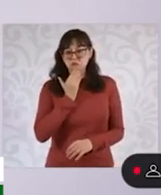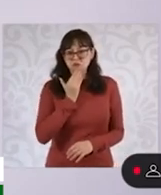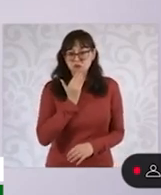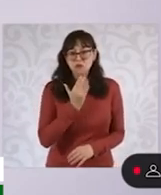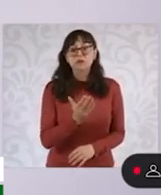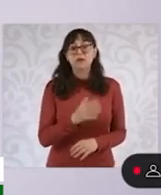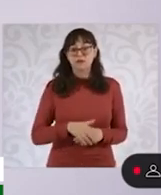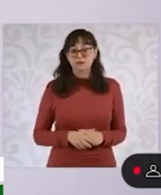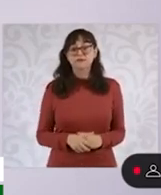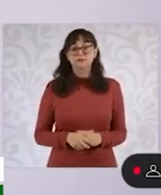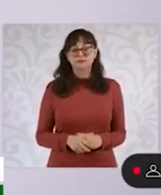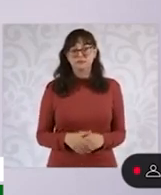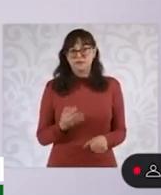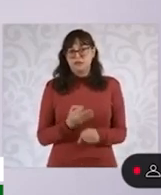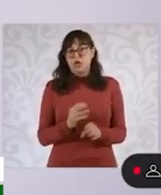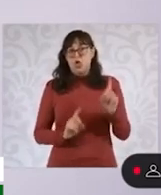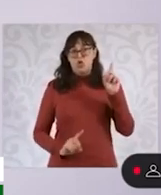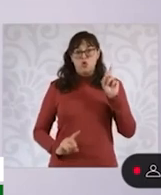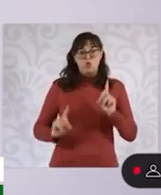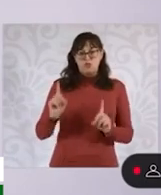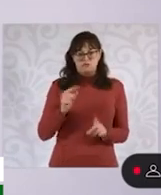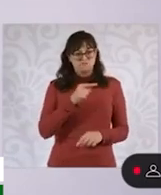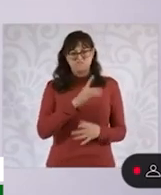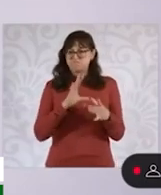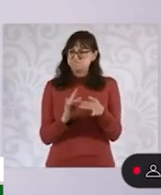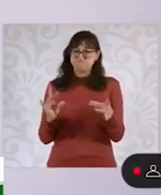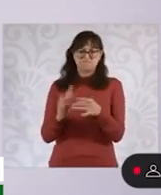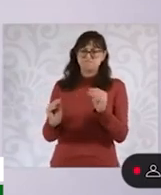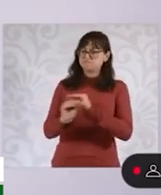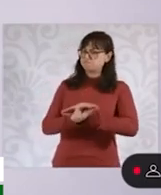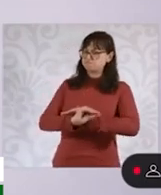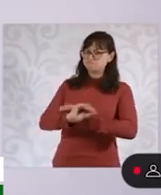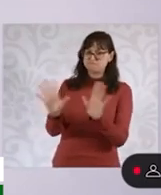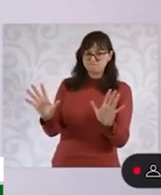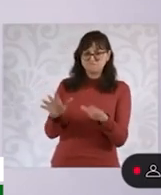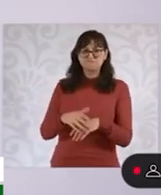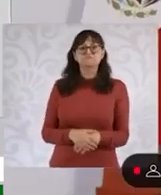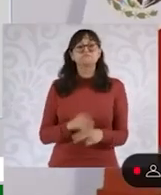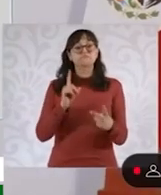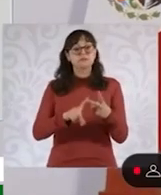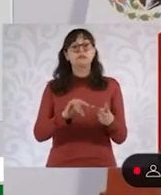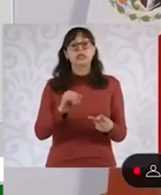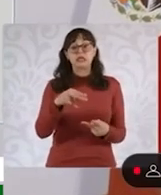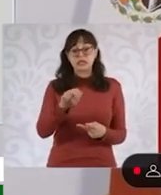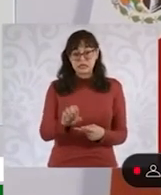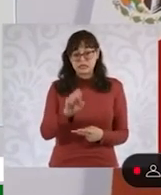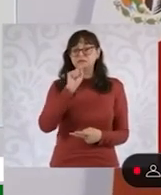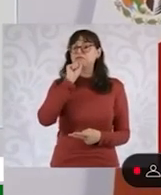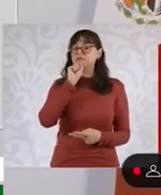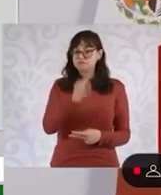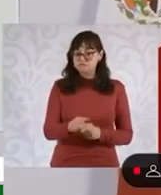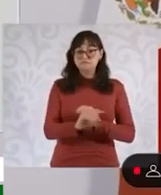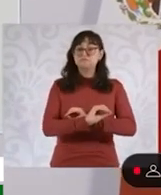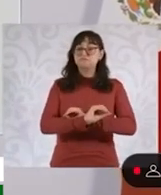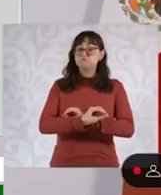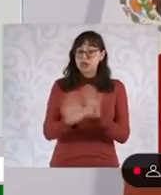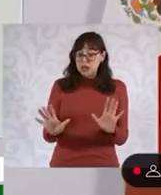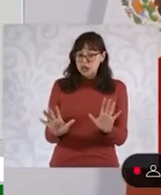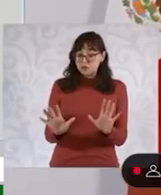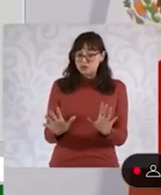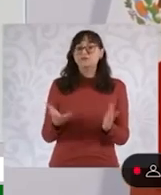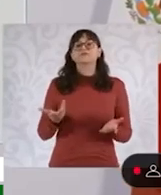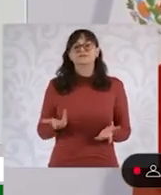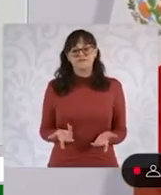proceso electoral judicial. Además, la mandataria reconoció al Consejo de la Judicatura Federal por ordenar a los trabajadores del Poder